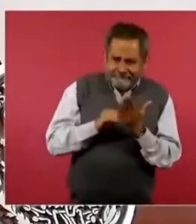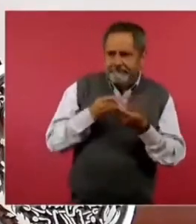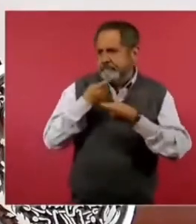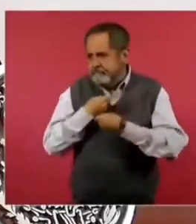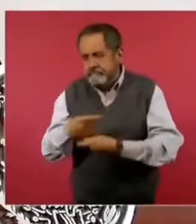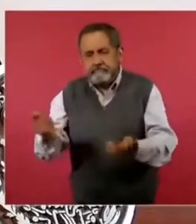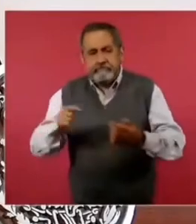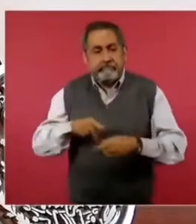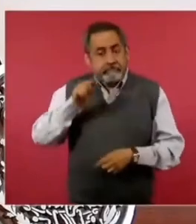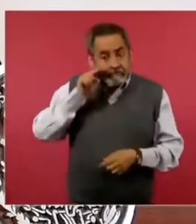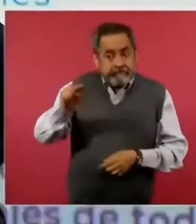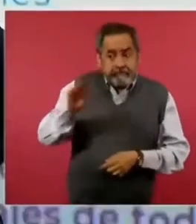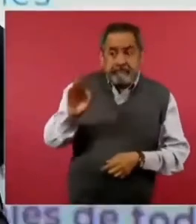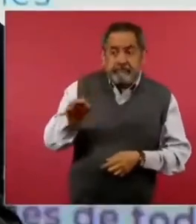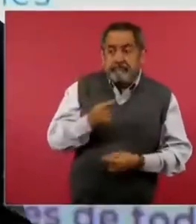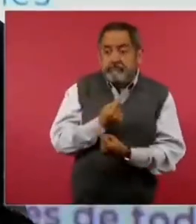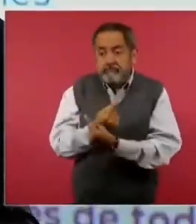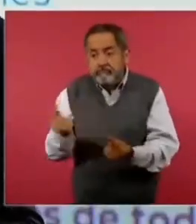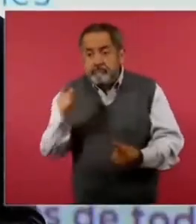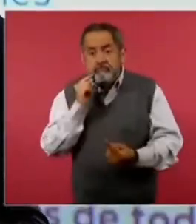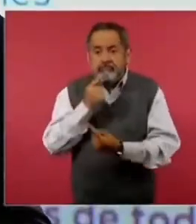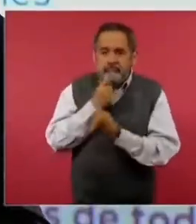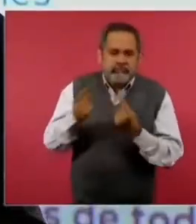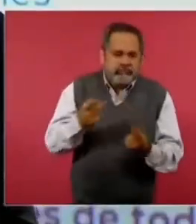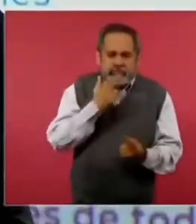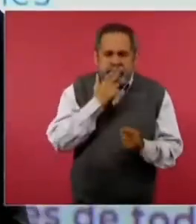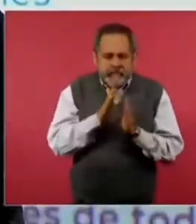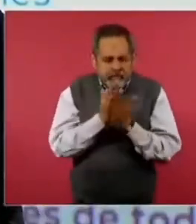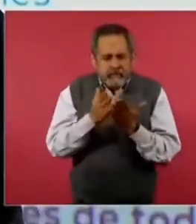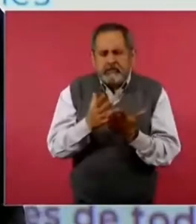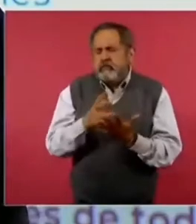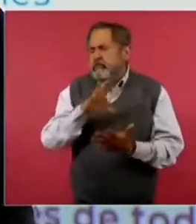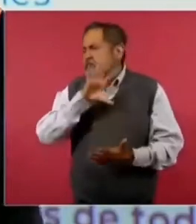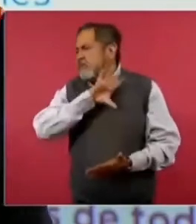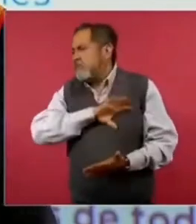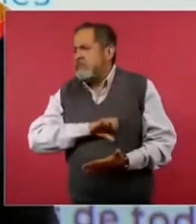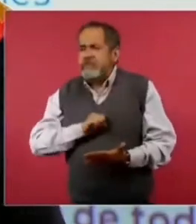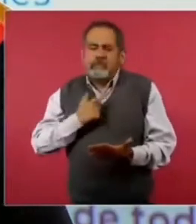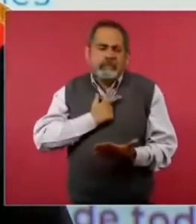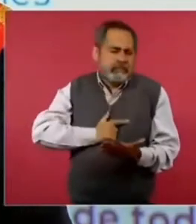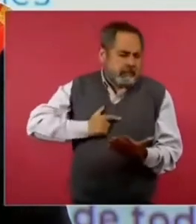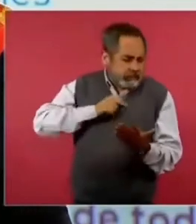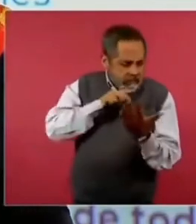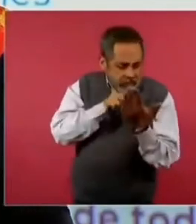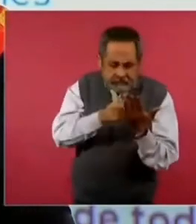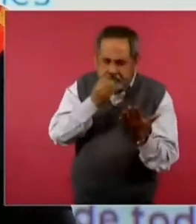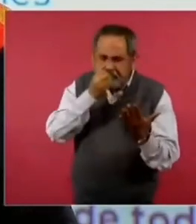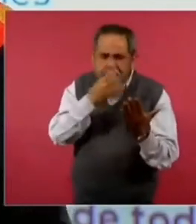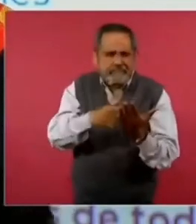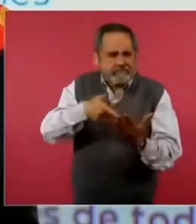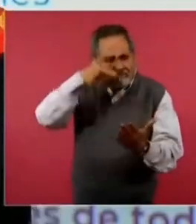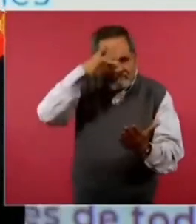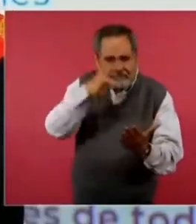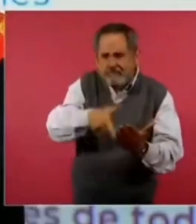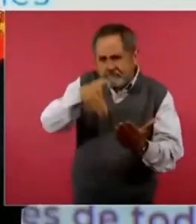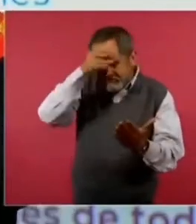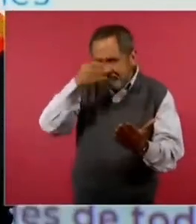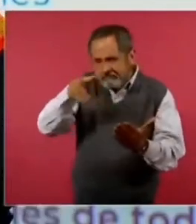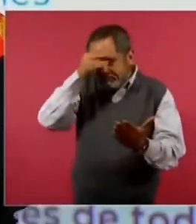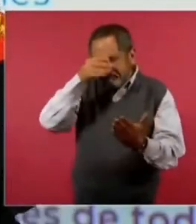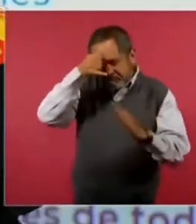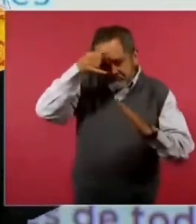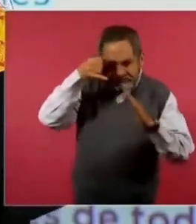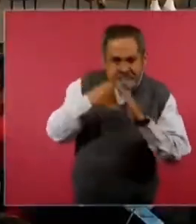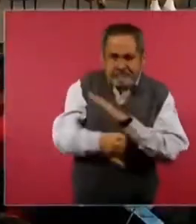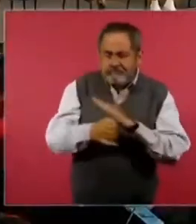niños, las niñas, han abrazado esos libros de texto y están descubriendo cosas que les permiten acercarse al